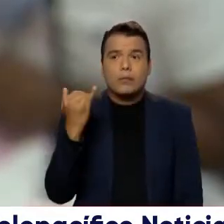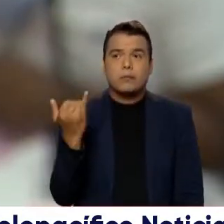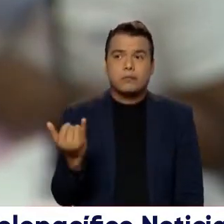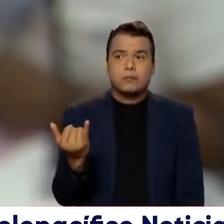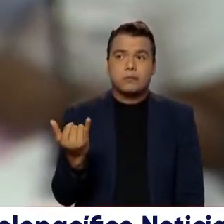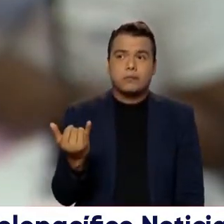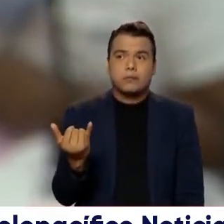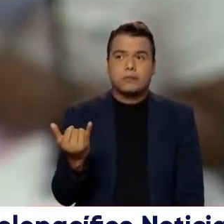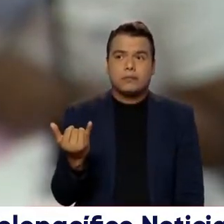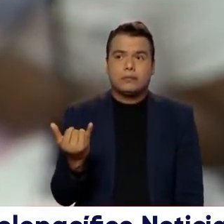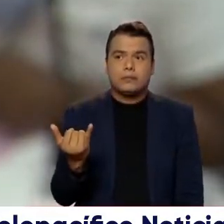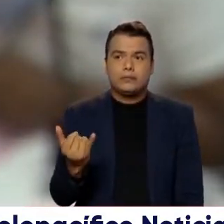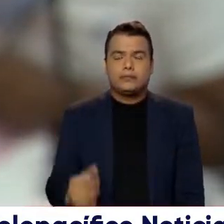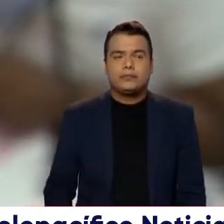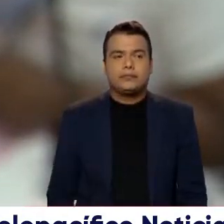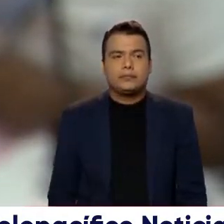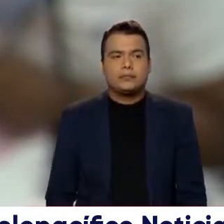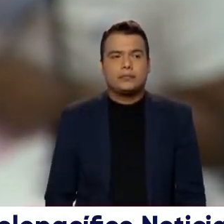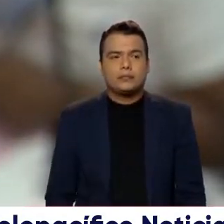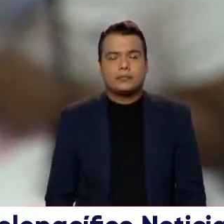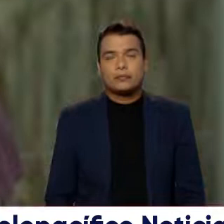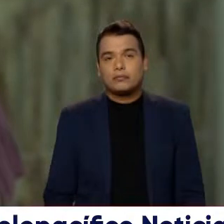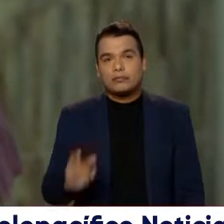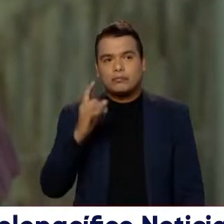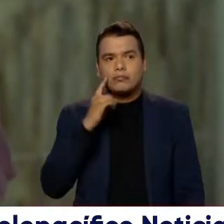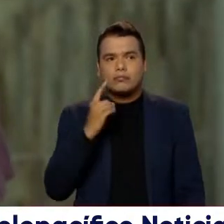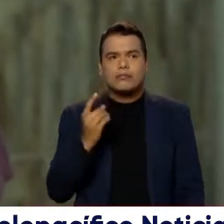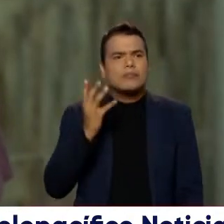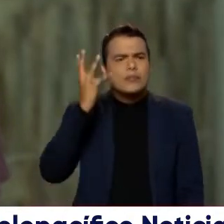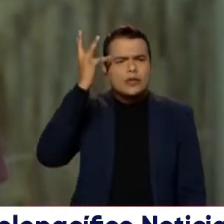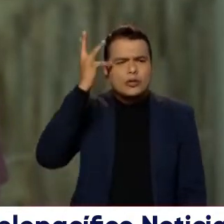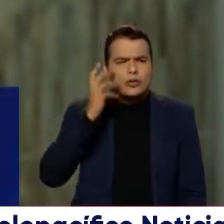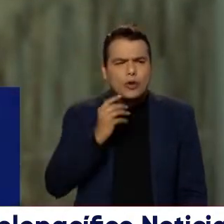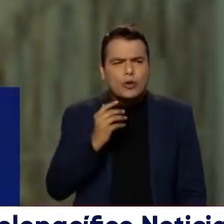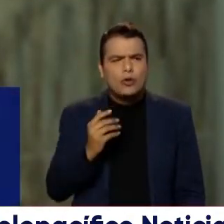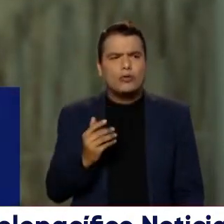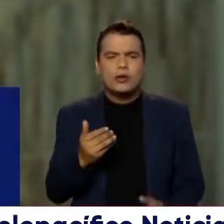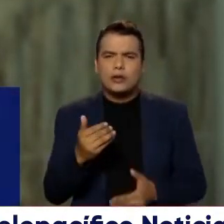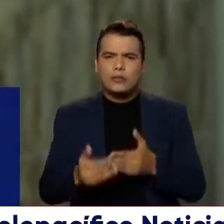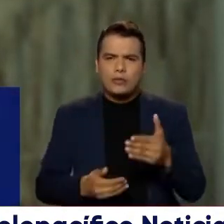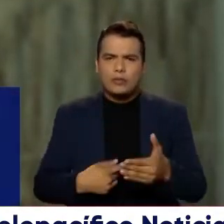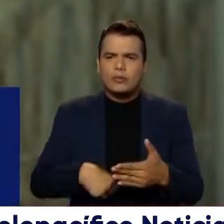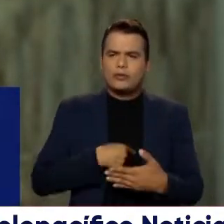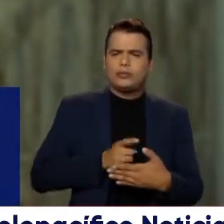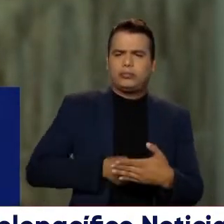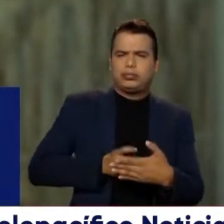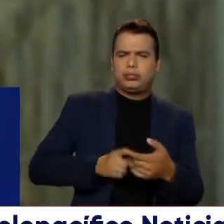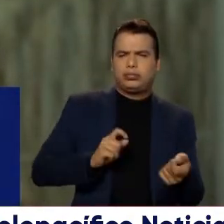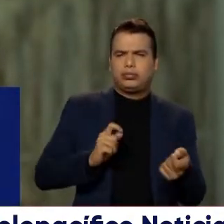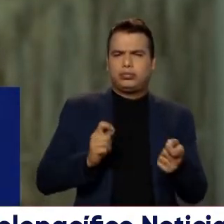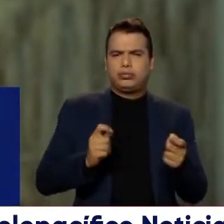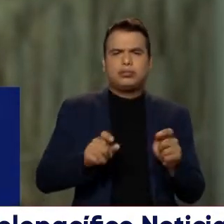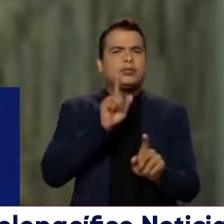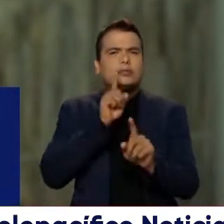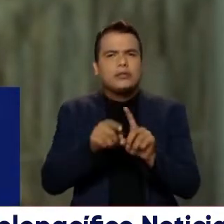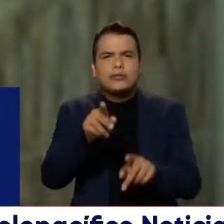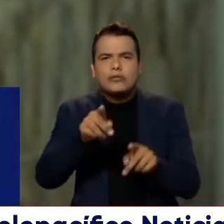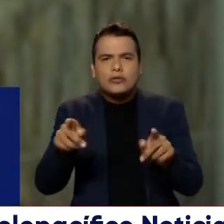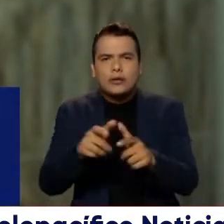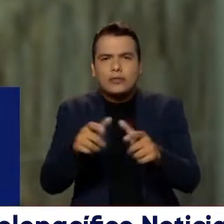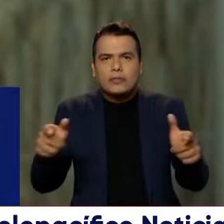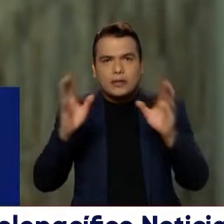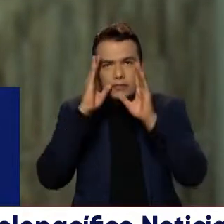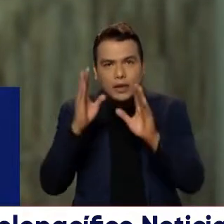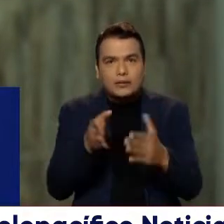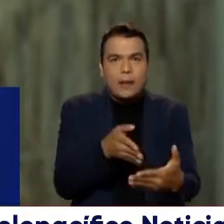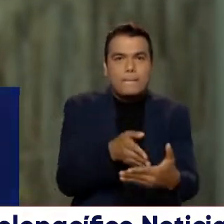los usuarios. Se espera que cada día paulatinamente se hagan ajustes importantes en la atención para lograr disminuir